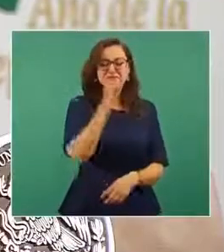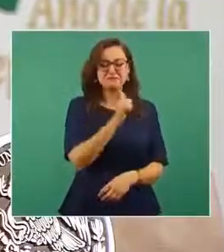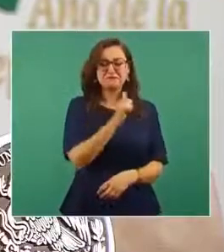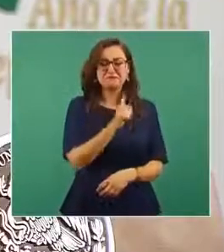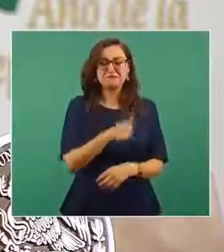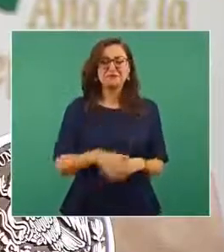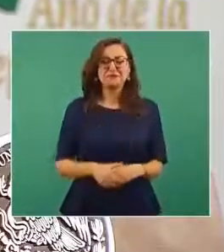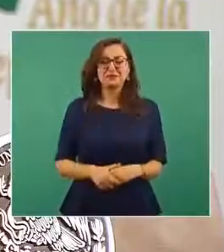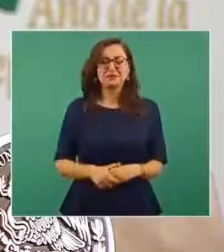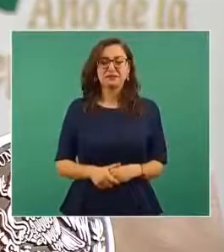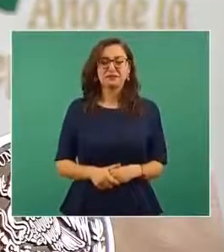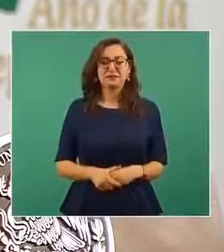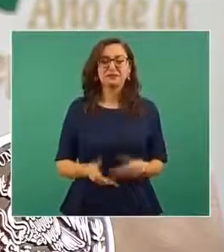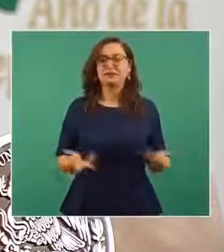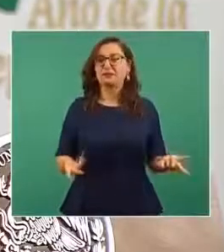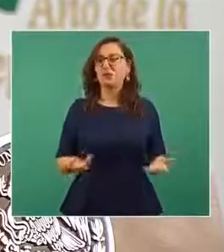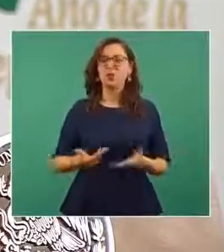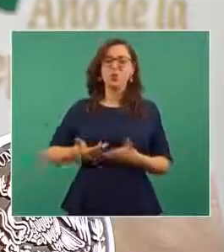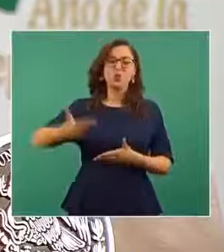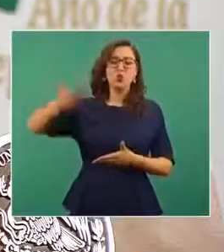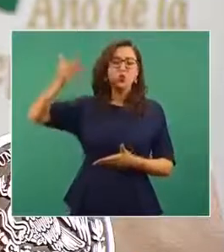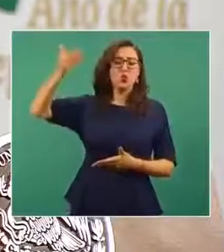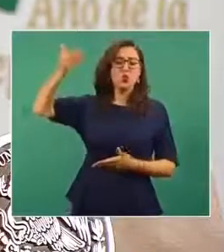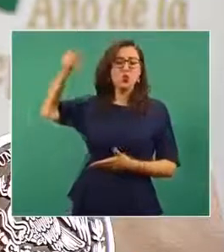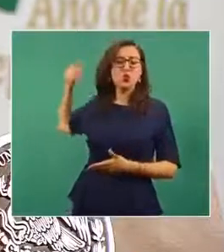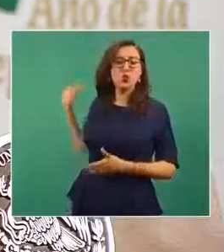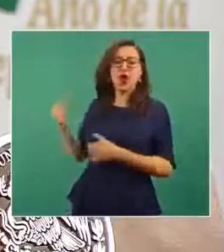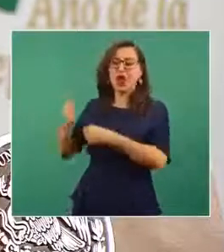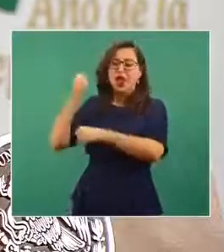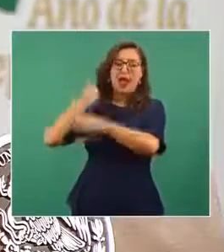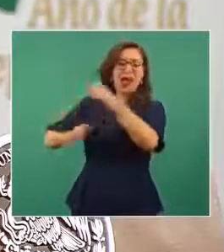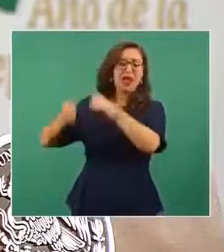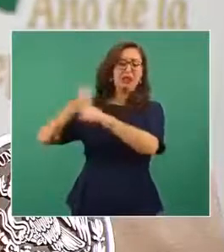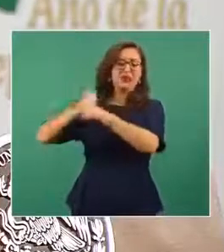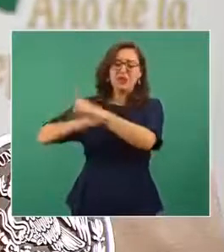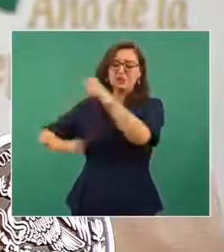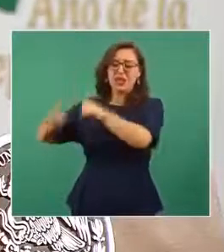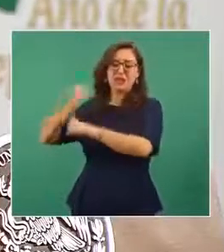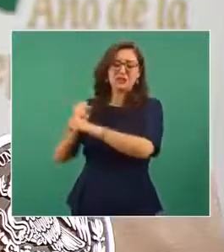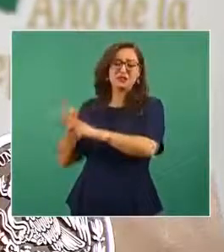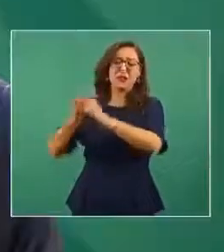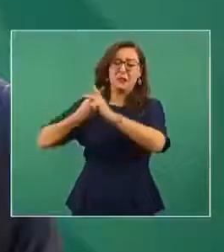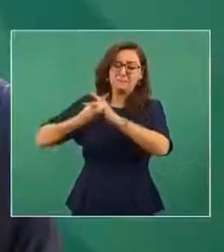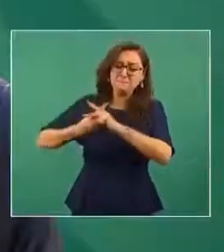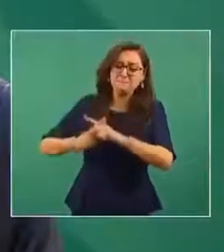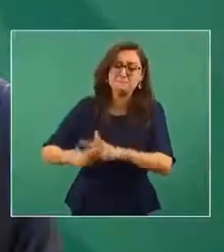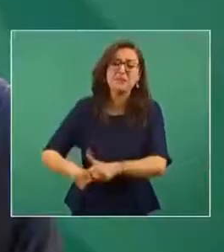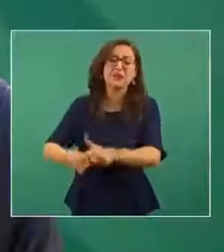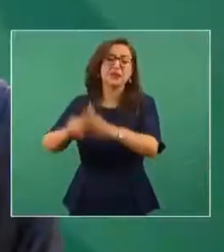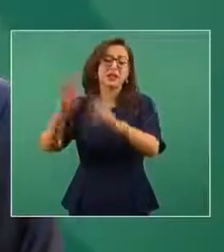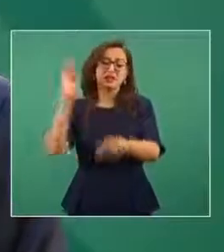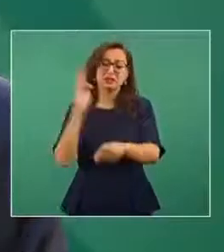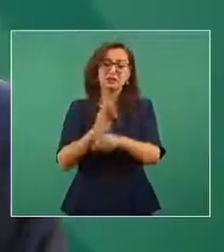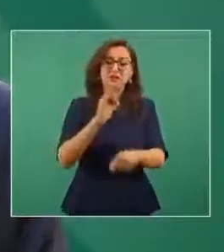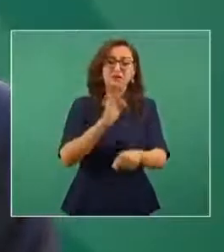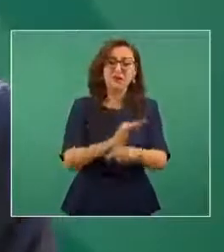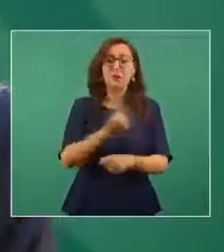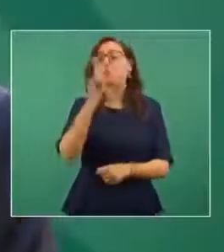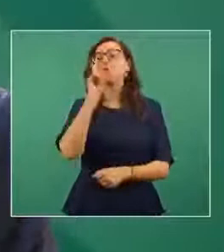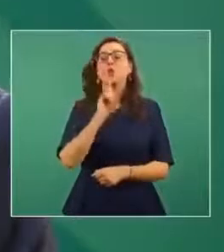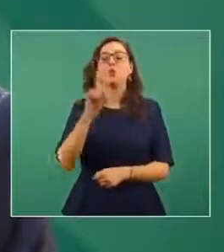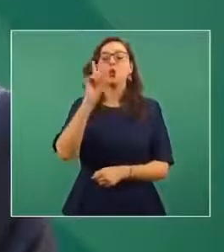somos precursores en la defensa y el respeto a las mujeres pero el